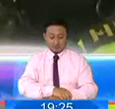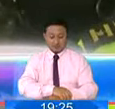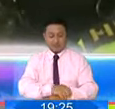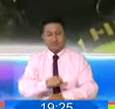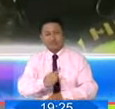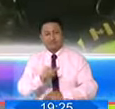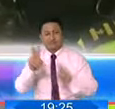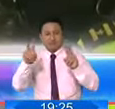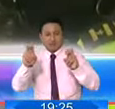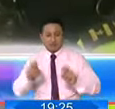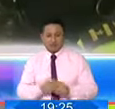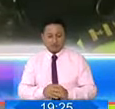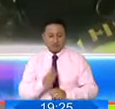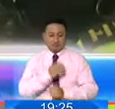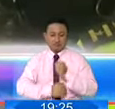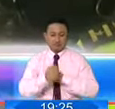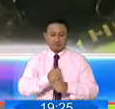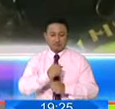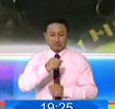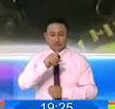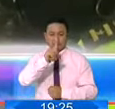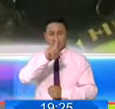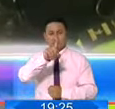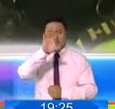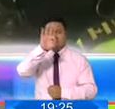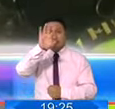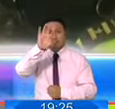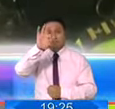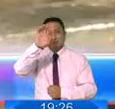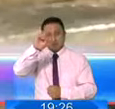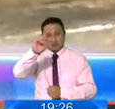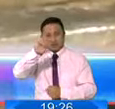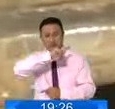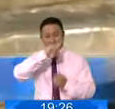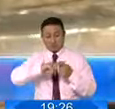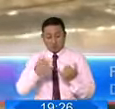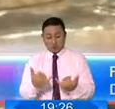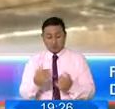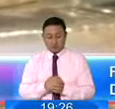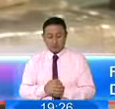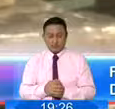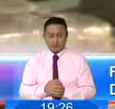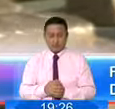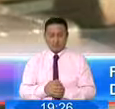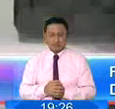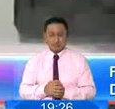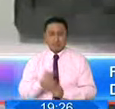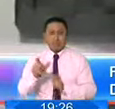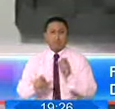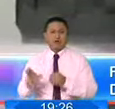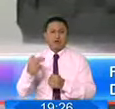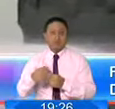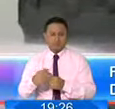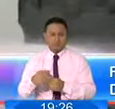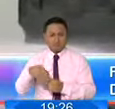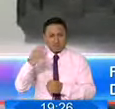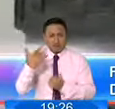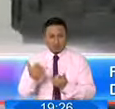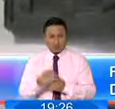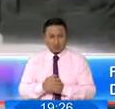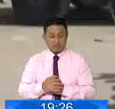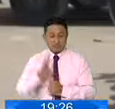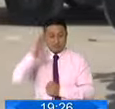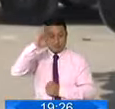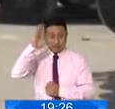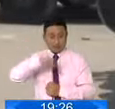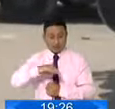causas desde el año 1990 hasta la presente fecha. Si existen o no más implicados, es investigado por la unidad